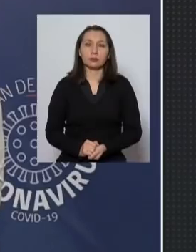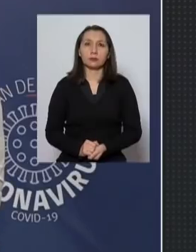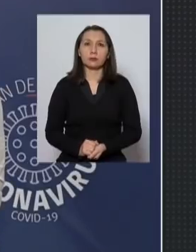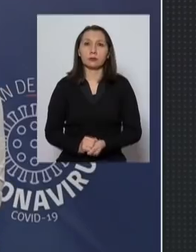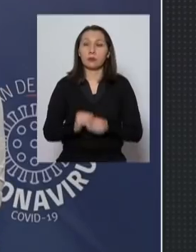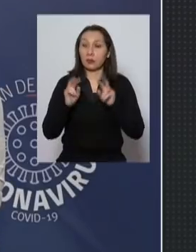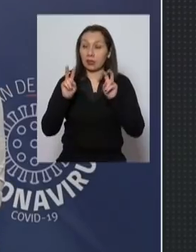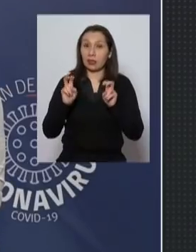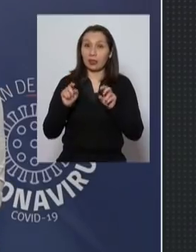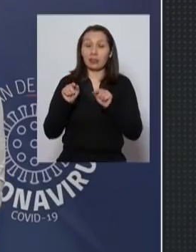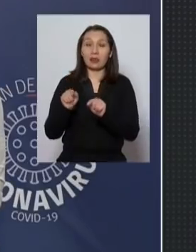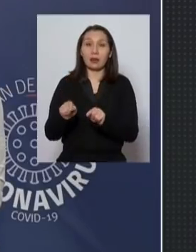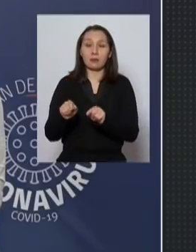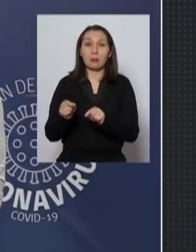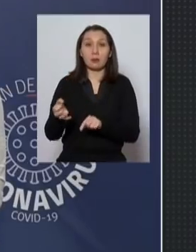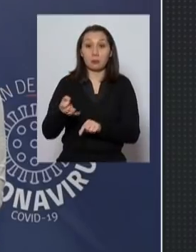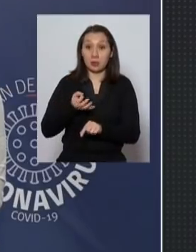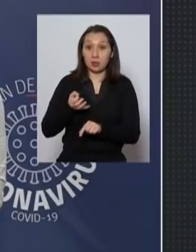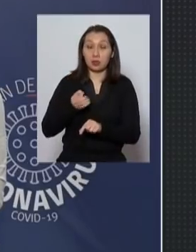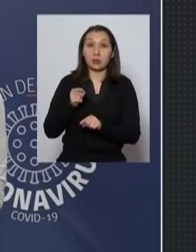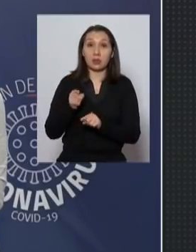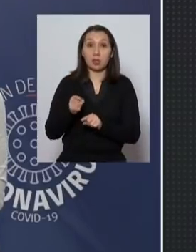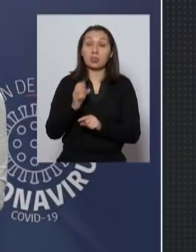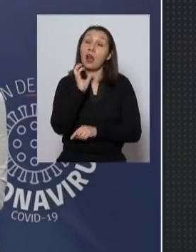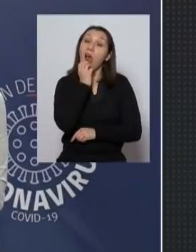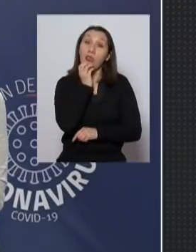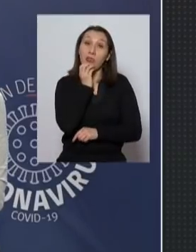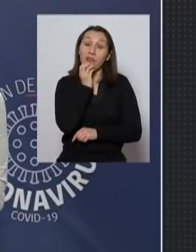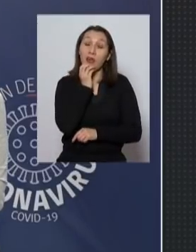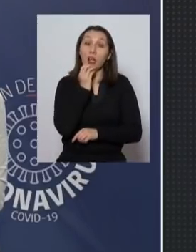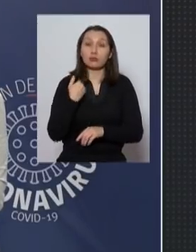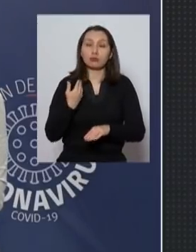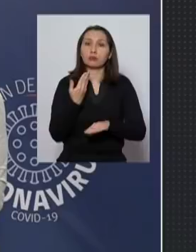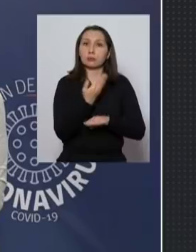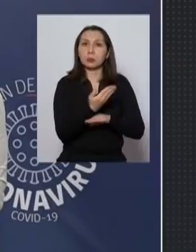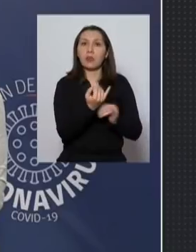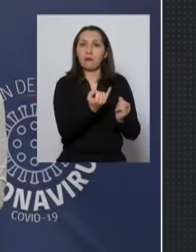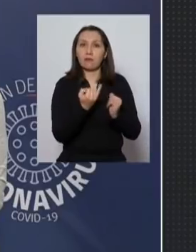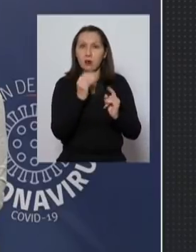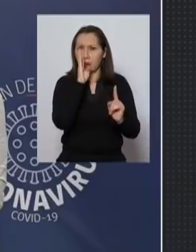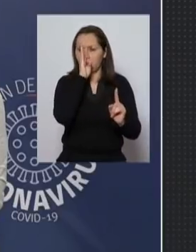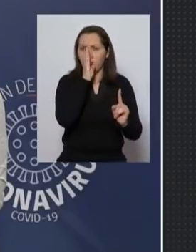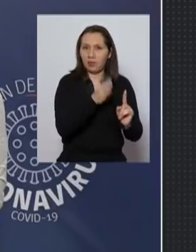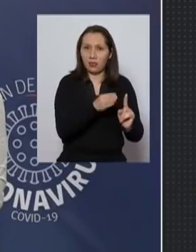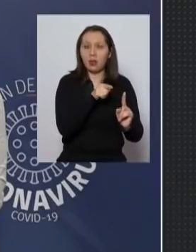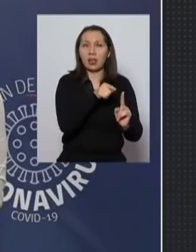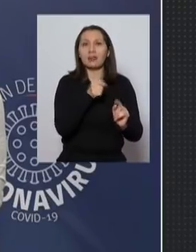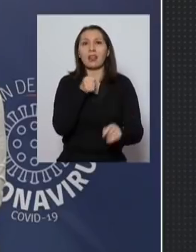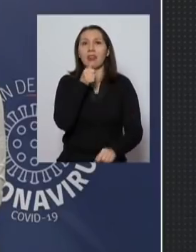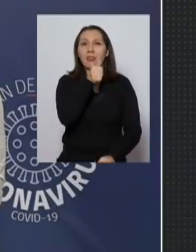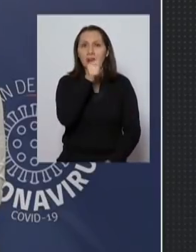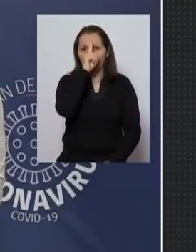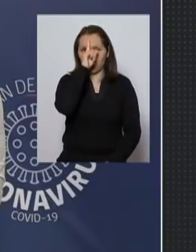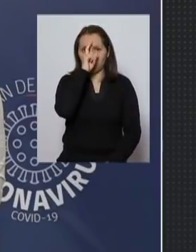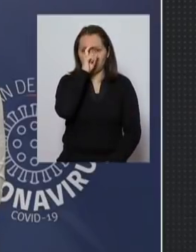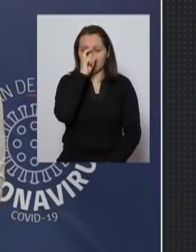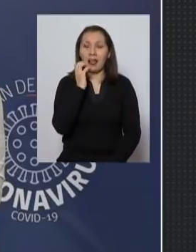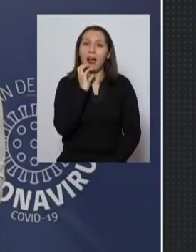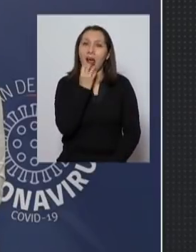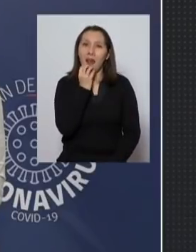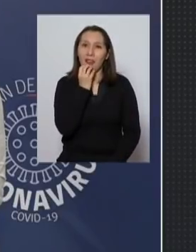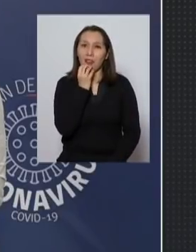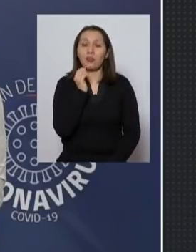En relación a la situación que usted plantea en Antofagasta, he solicitado información directamente al director del hospital de